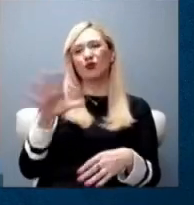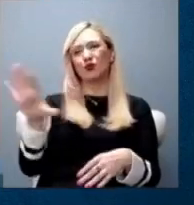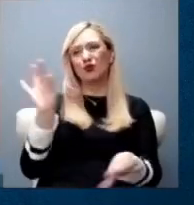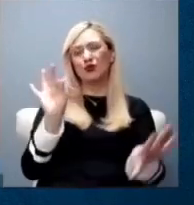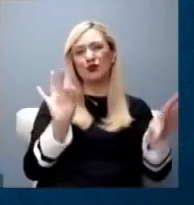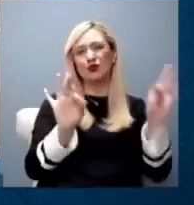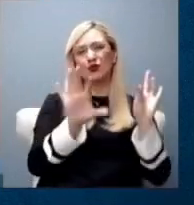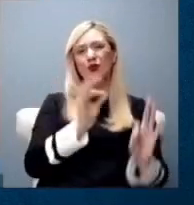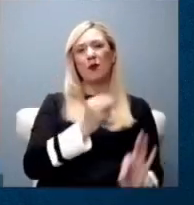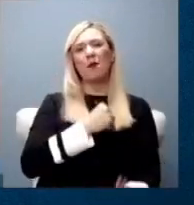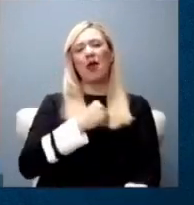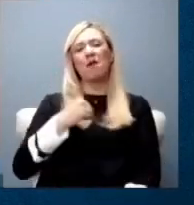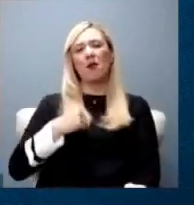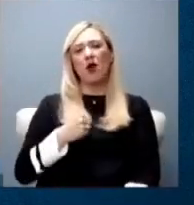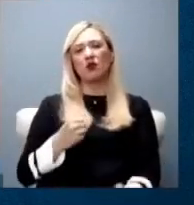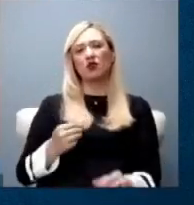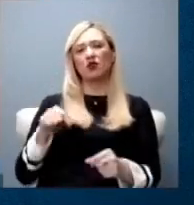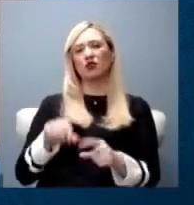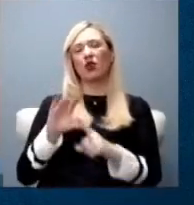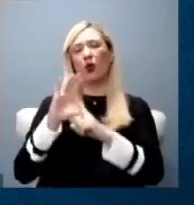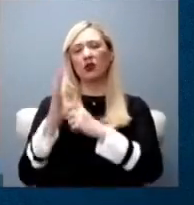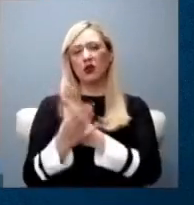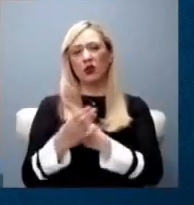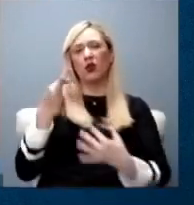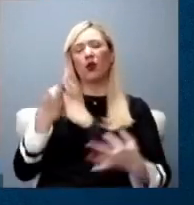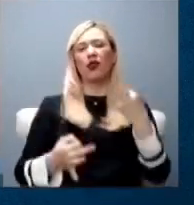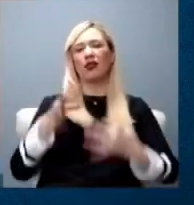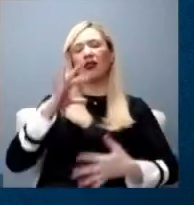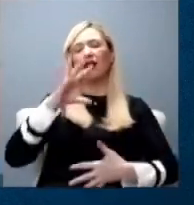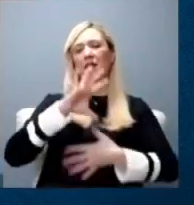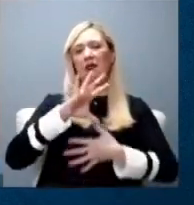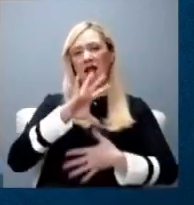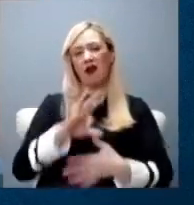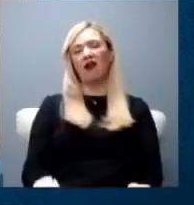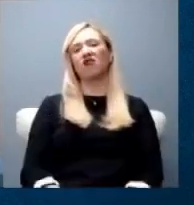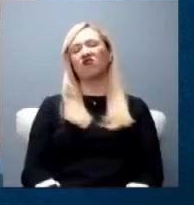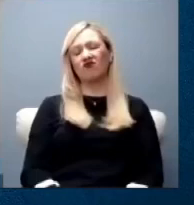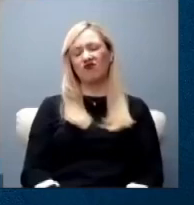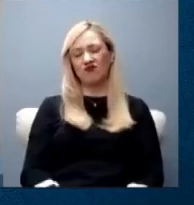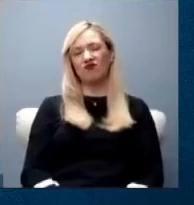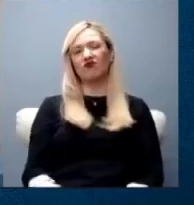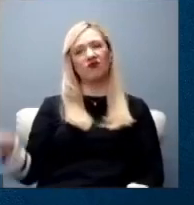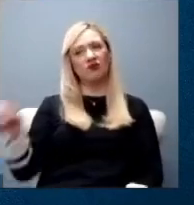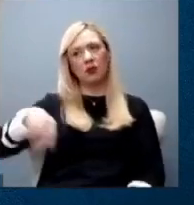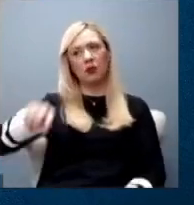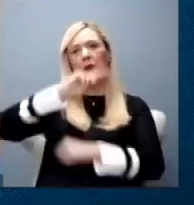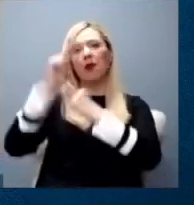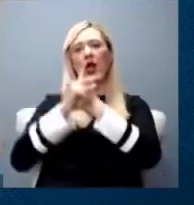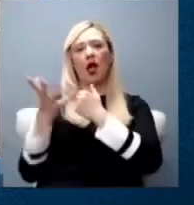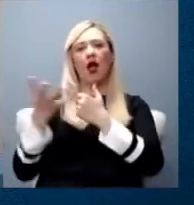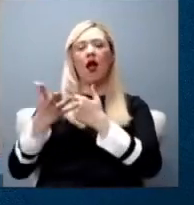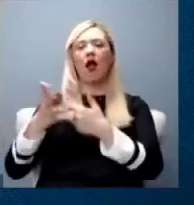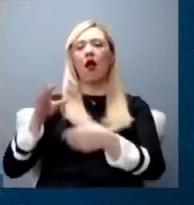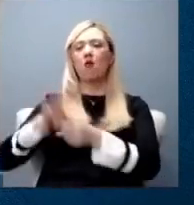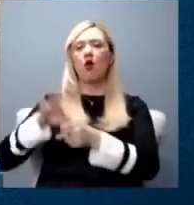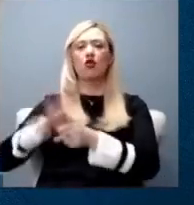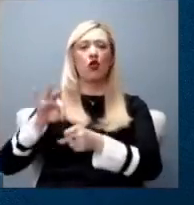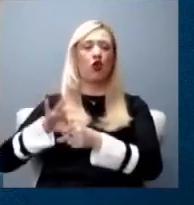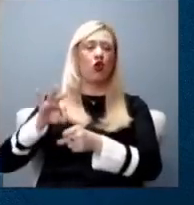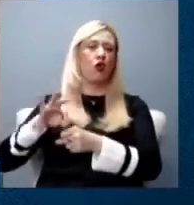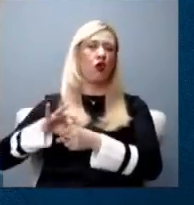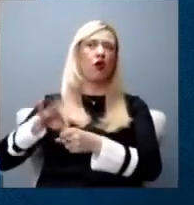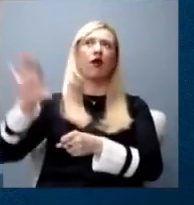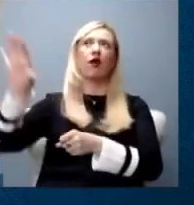de la Comisión y de la Corte Interamericana. Es un sistema que, bueno, son los estados quienes eligen a las personas que conforman estos órganos y